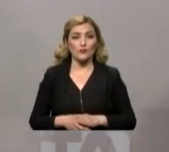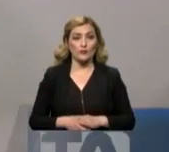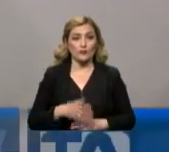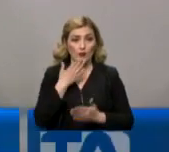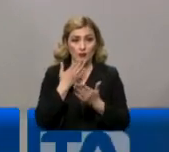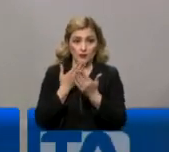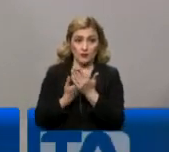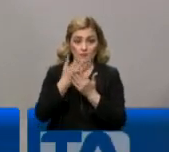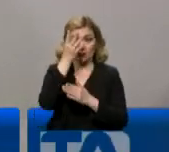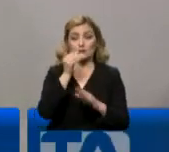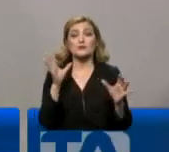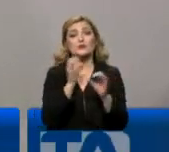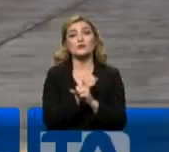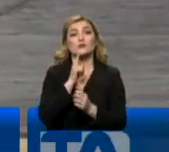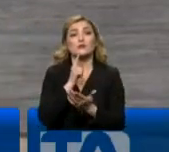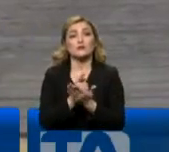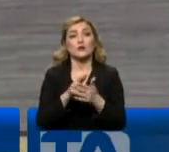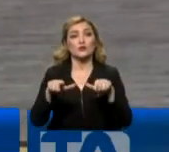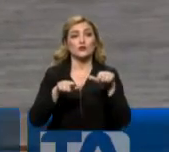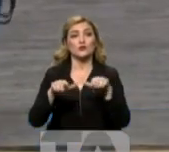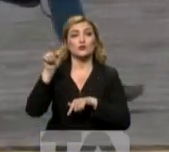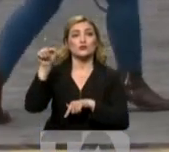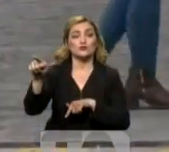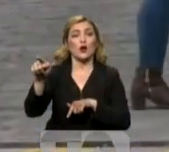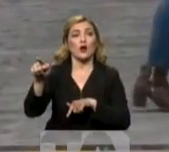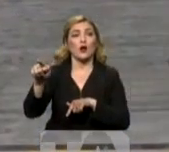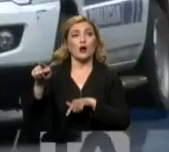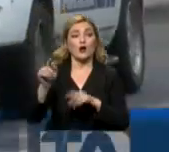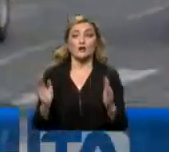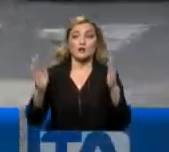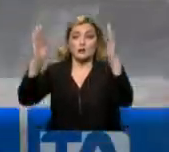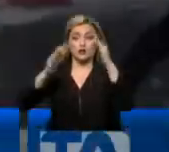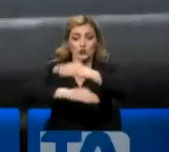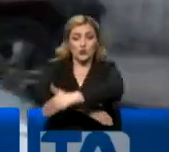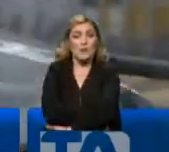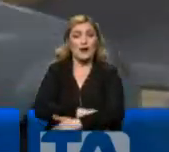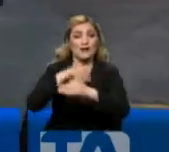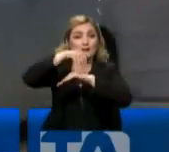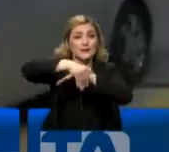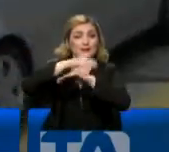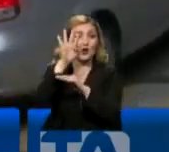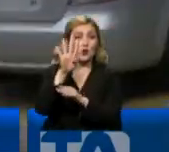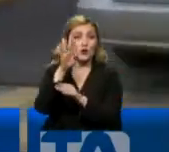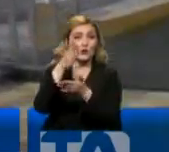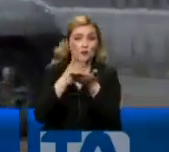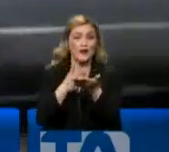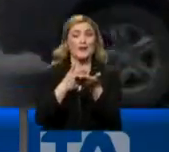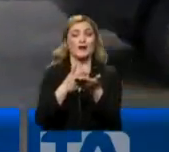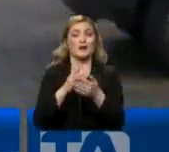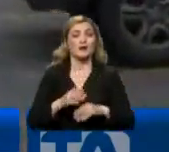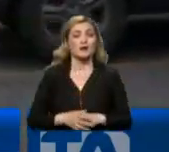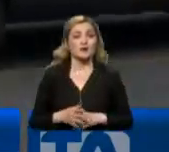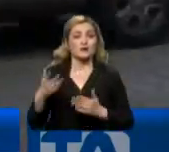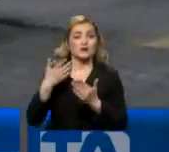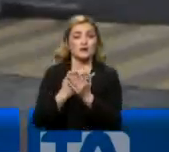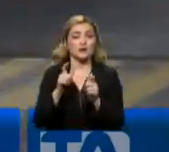Gracias, en estudios. Muy buena noche. Así es, me encuentro en el complejo judicial de Otavalo, donde la tarde de hoy a las 4:35